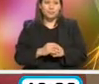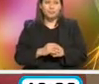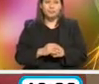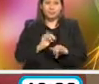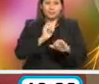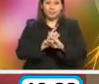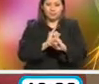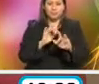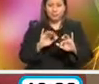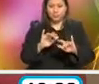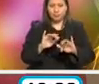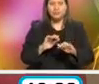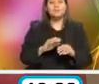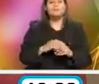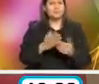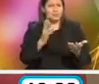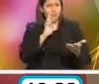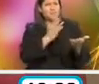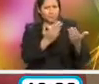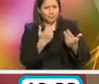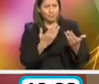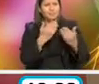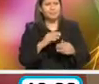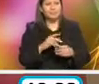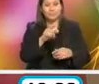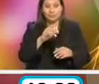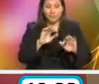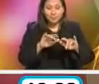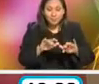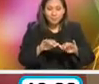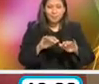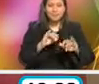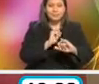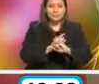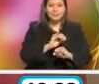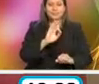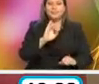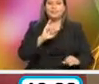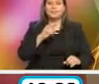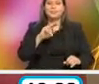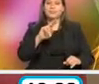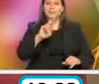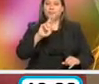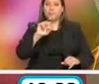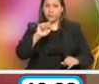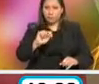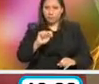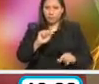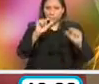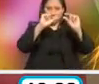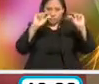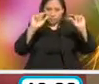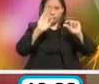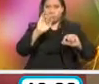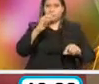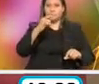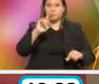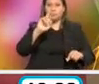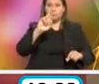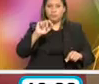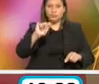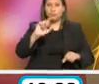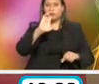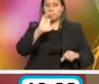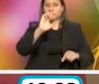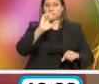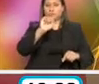nuestras redes sociales. A ver, compártenoslas. Si ustedes se meten a la página de Figurat, buscas así en Facebook, Figurat SC, ahí está